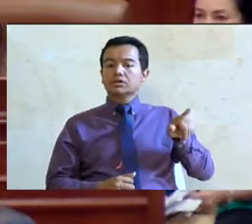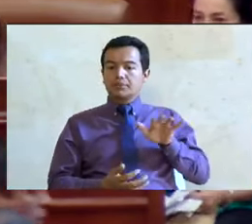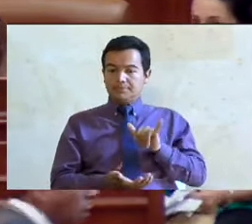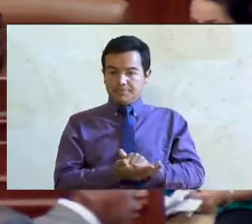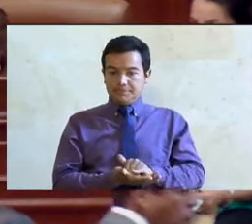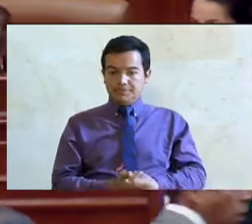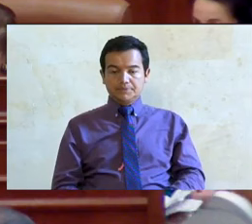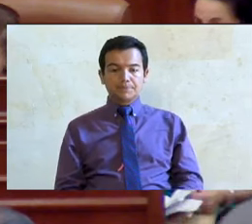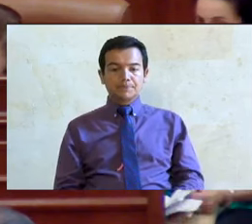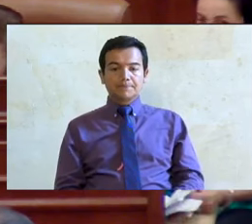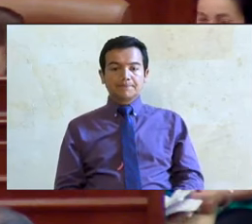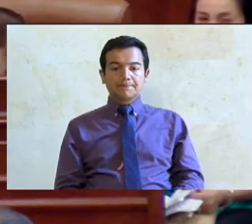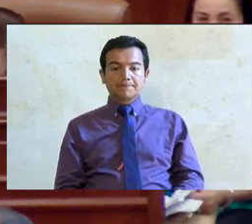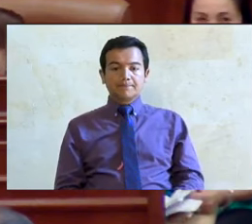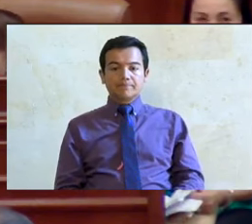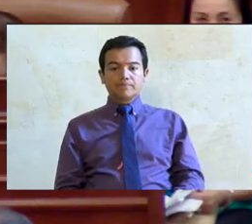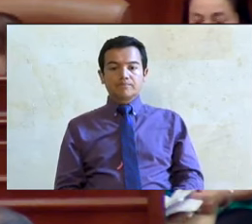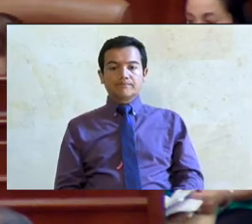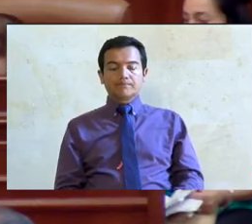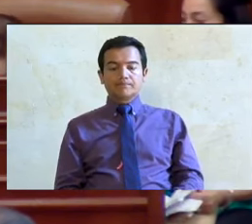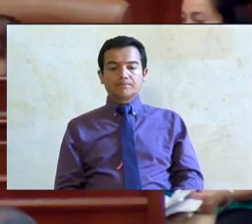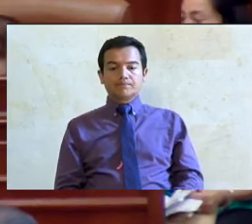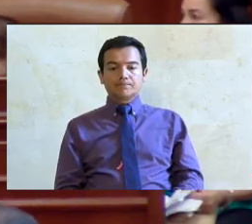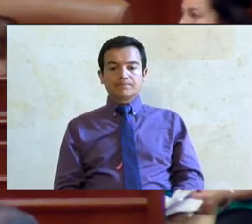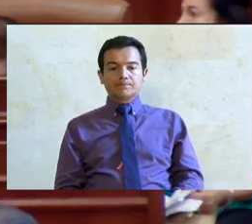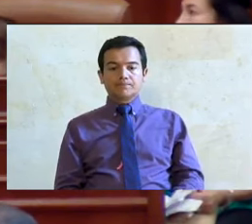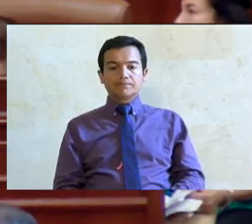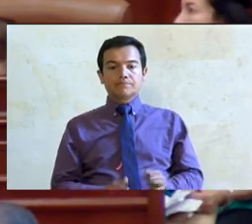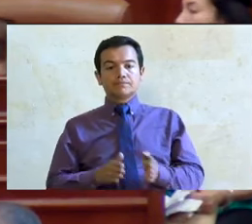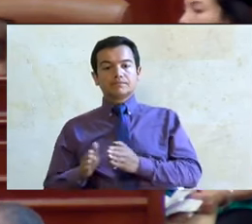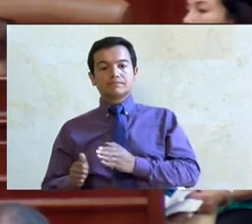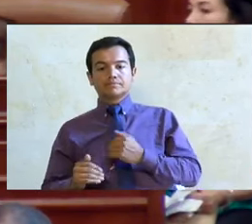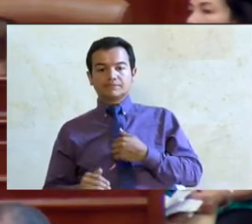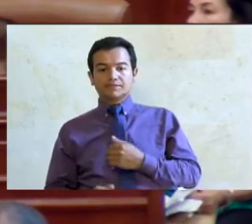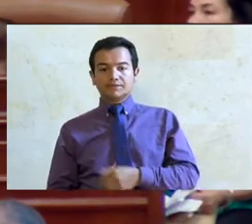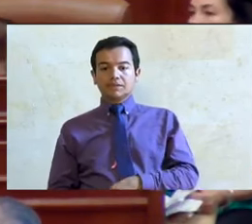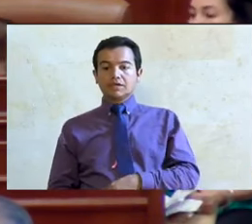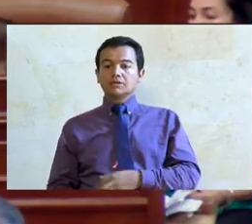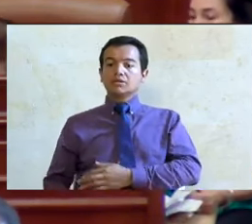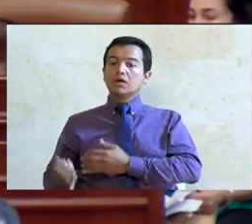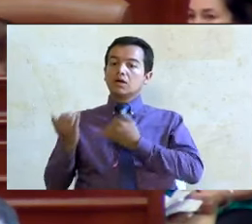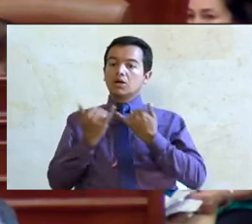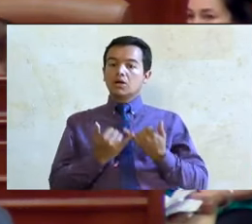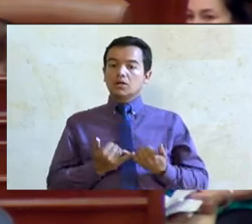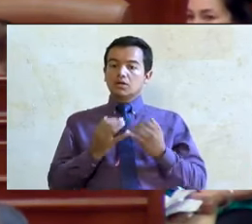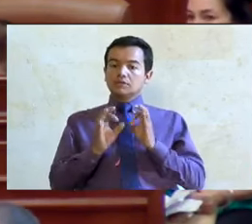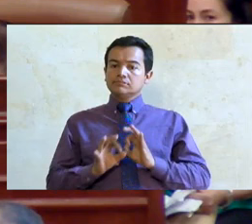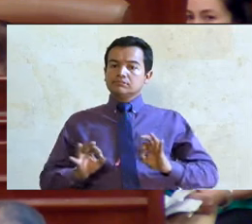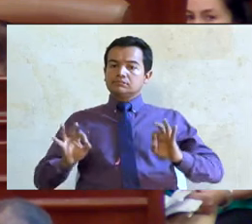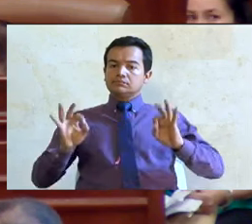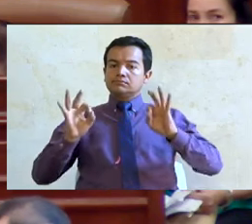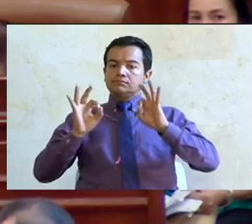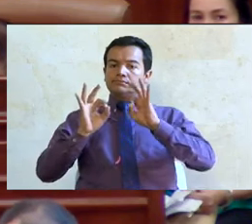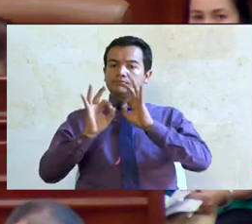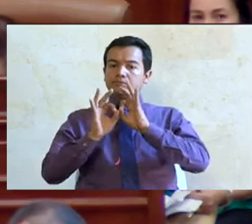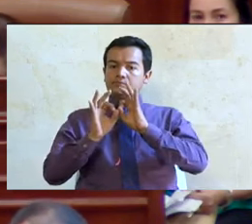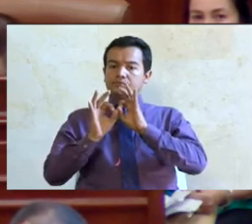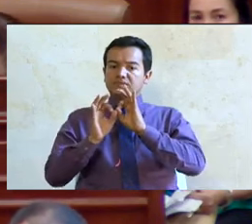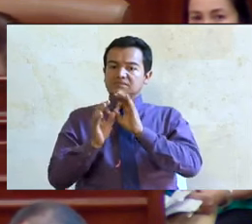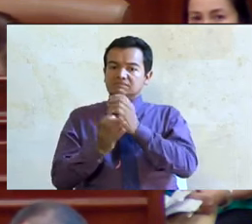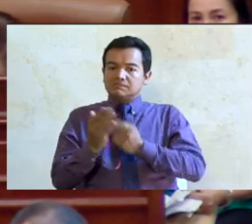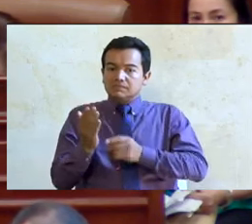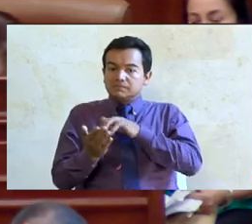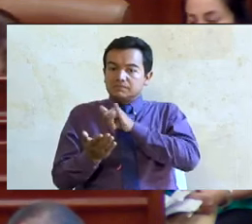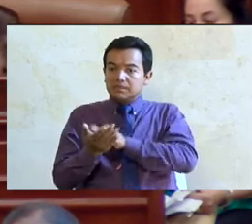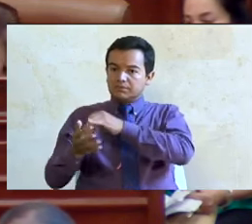la comisión sobre este proyecto entonces en consideración el bloque de impedimentos leído